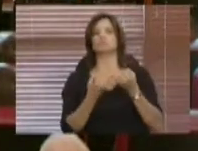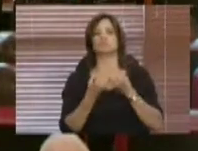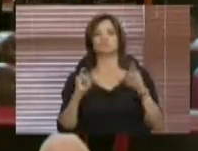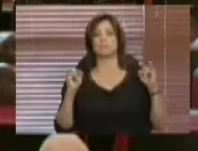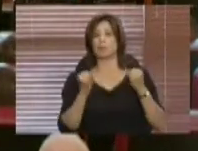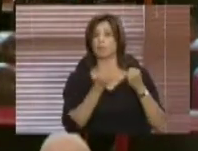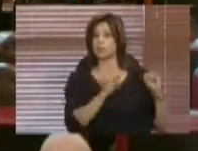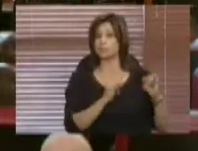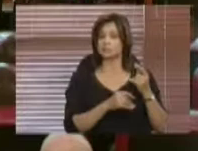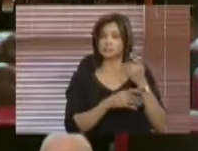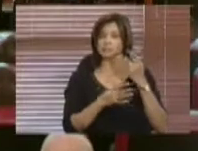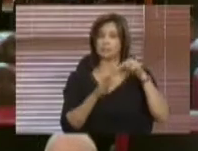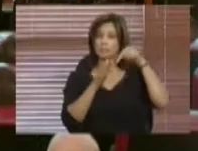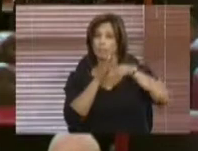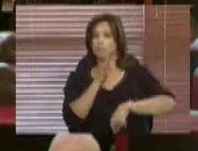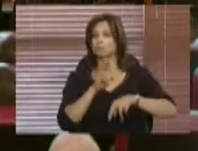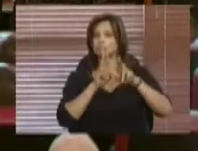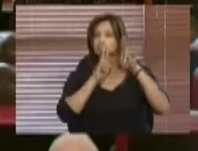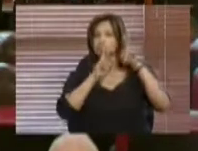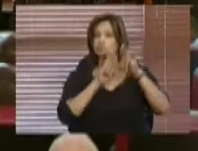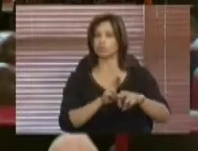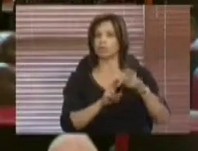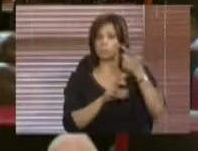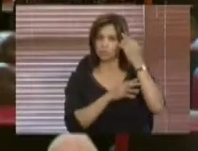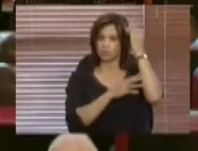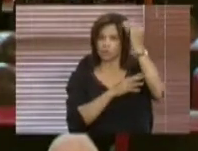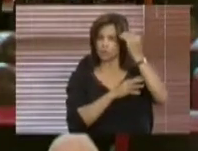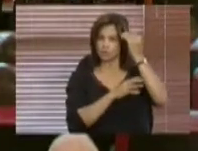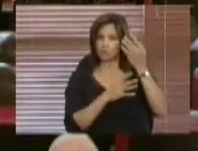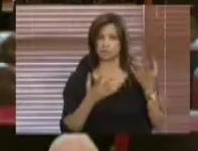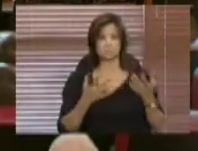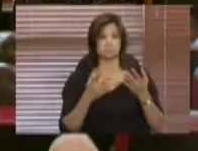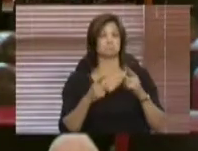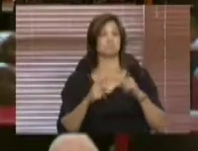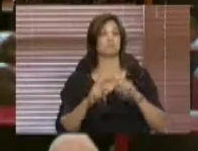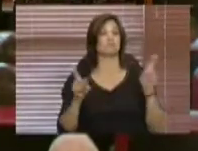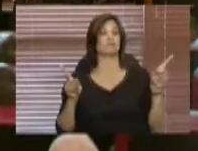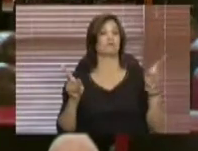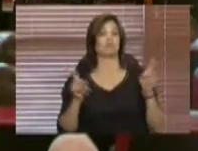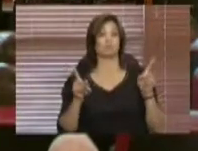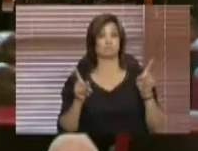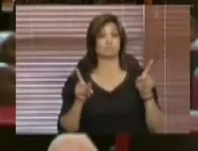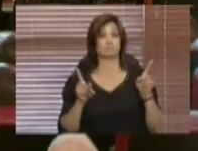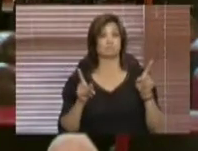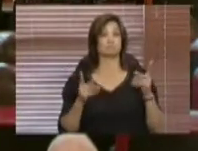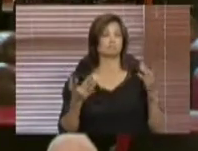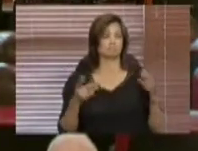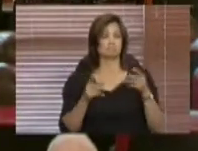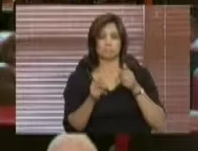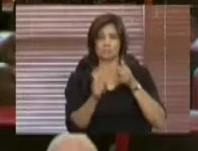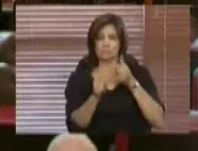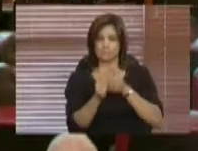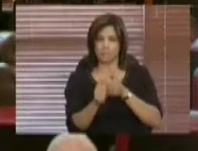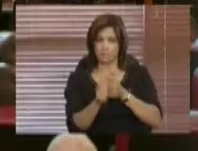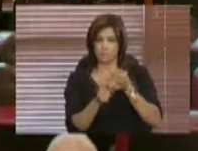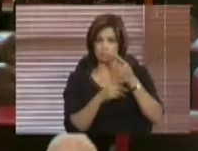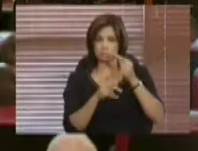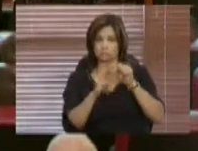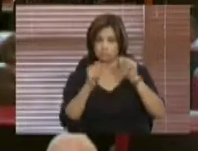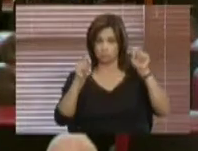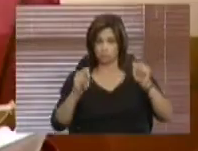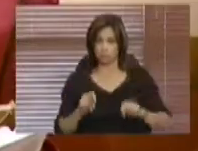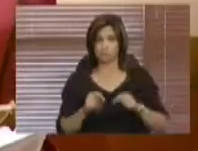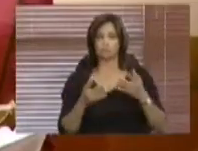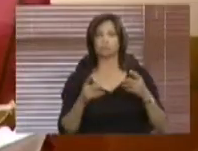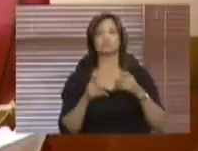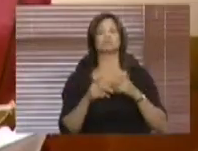independencia y de profundo respeto de las opiniones discrepantes, partiendo del mismo seno del tribunal,